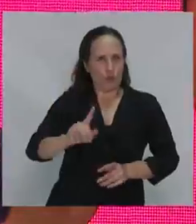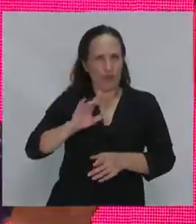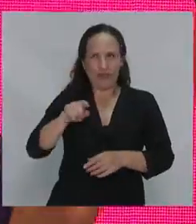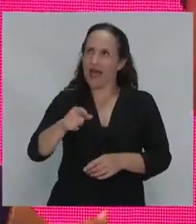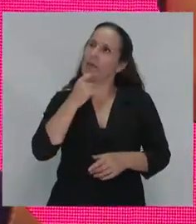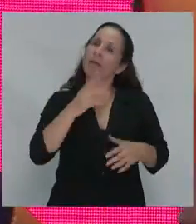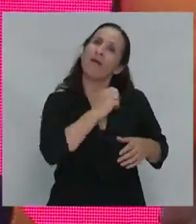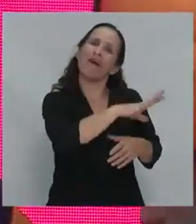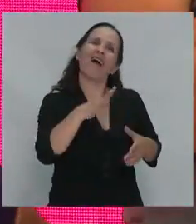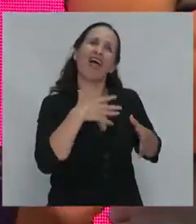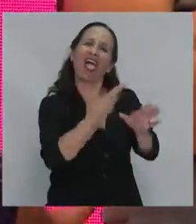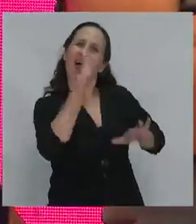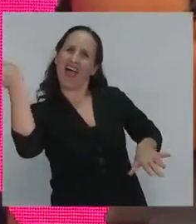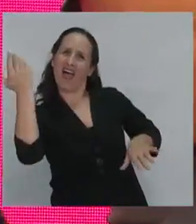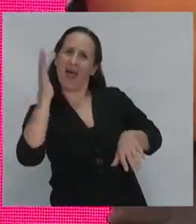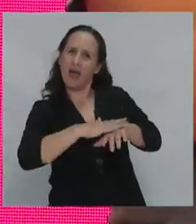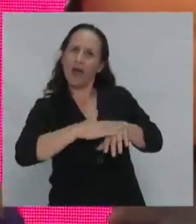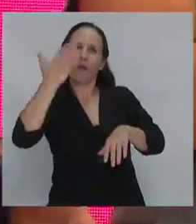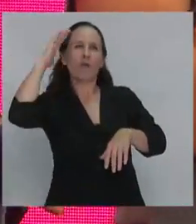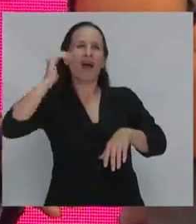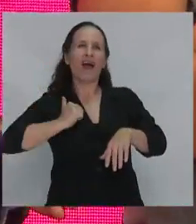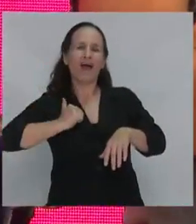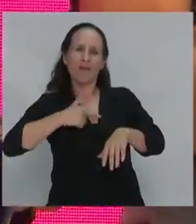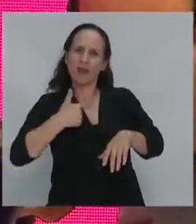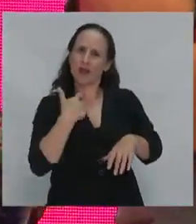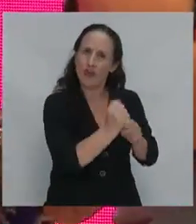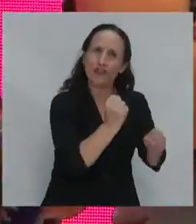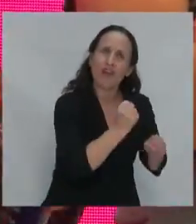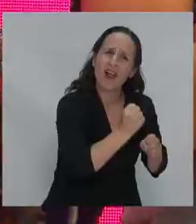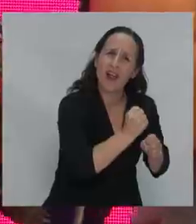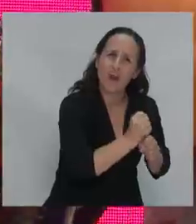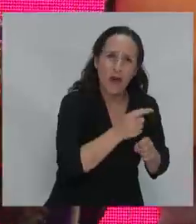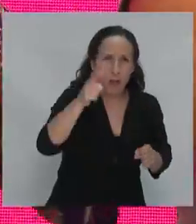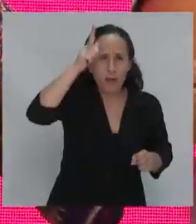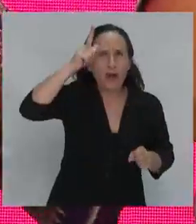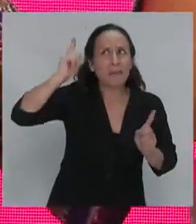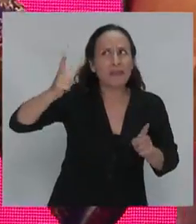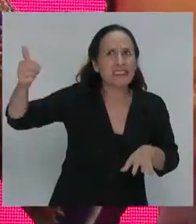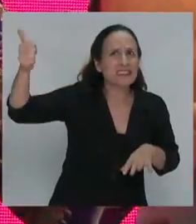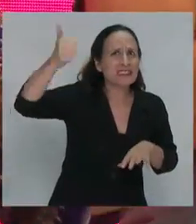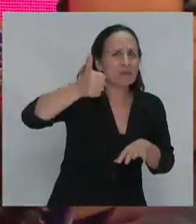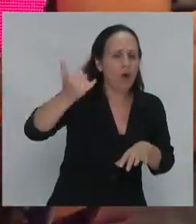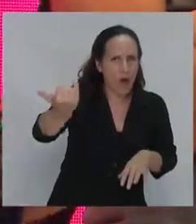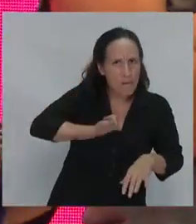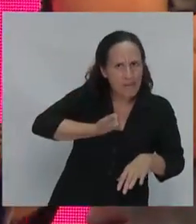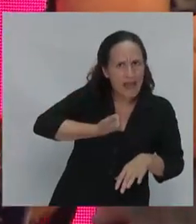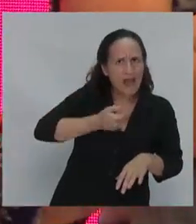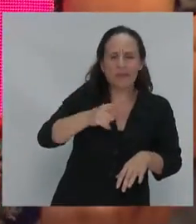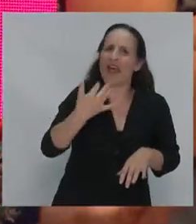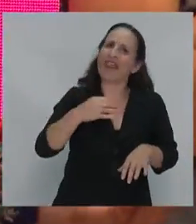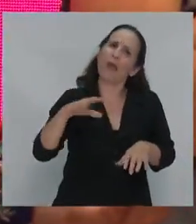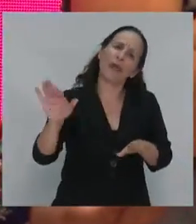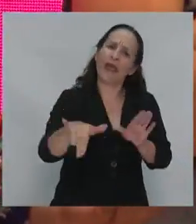desalojo que venía de la época de la dictadura vos trabajabas y en el mismo policía el que venía y te notificaba que tenías que